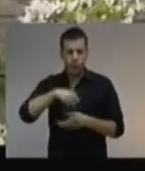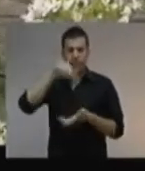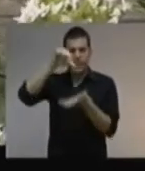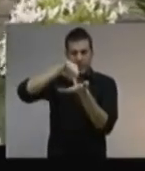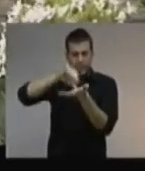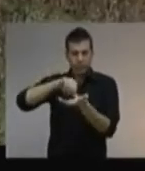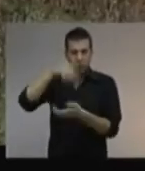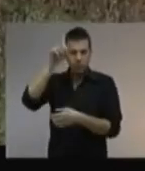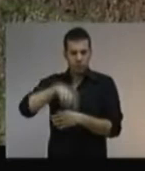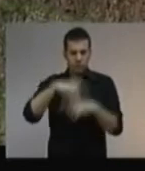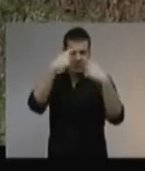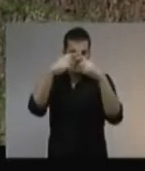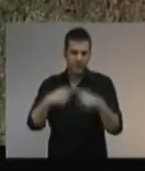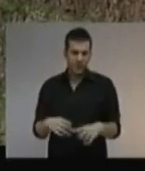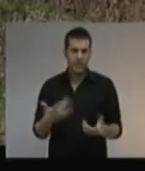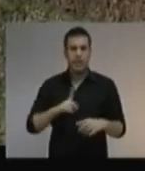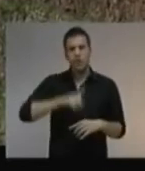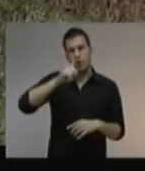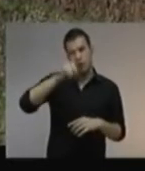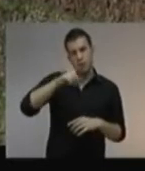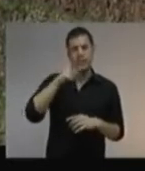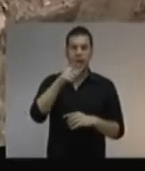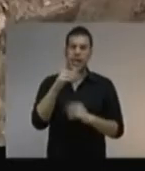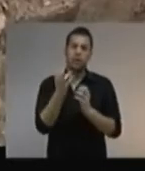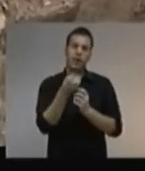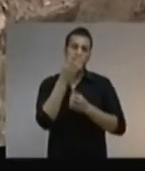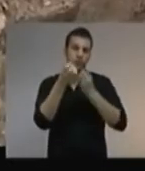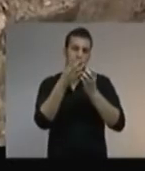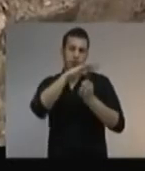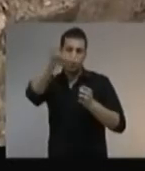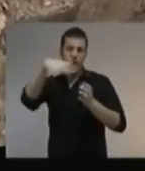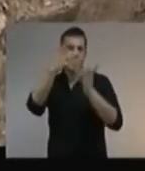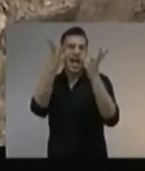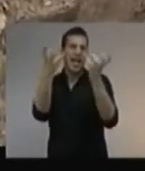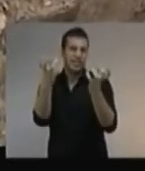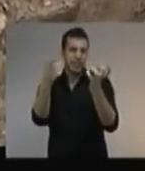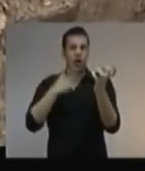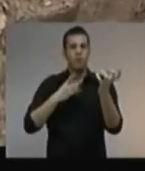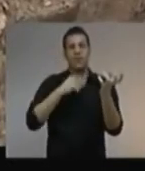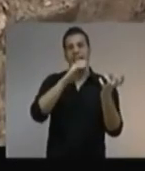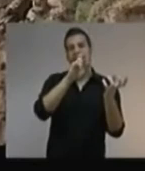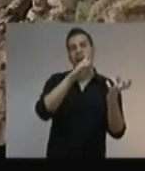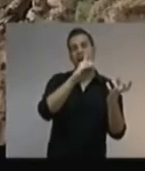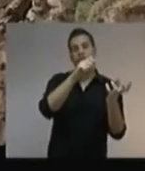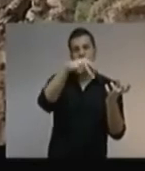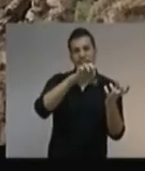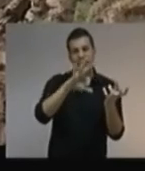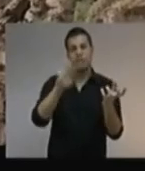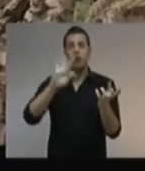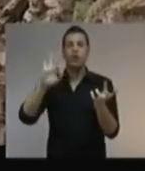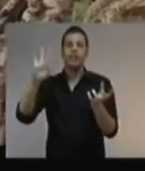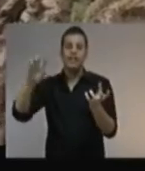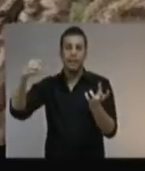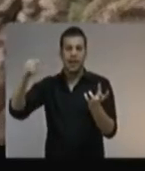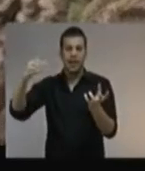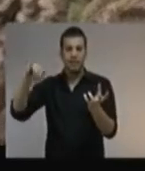parte central, pues el paisaje del norte es una flora como más agreste, una zona más seca, destacando lo que es los cardones, la tabaiba, y la zona